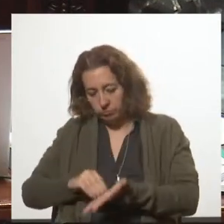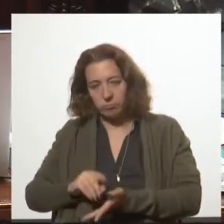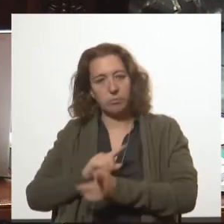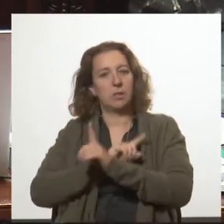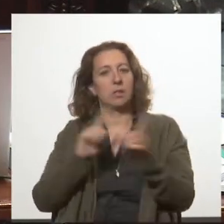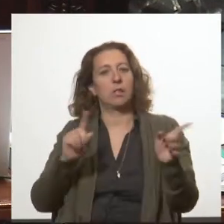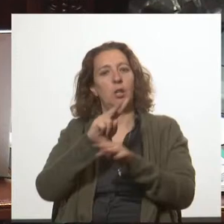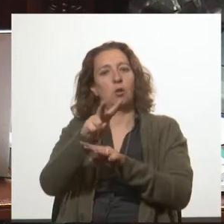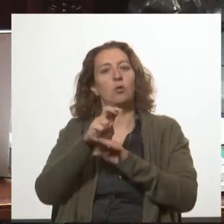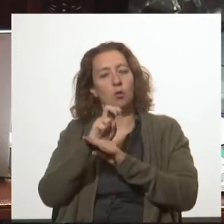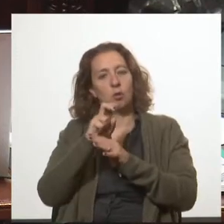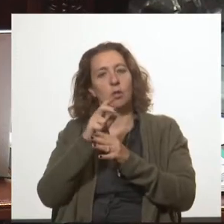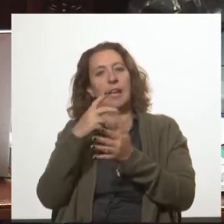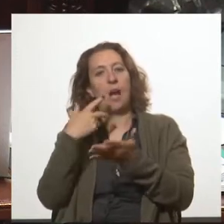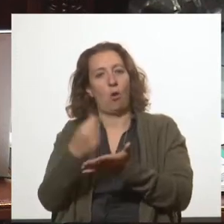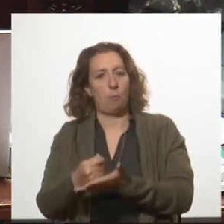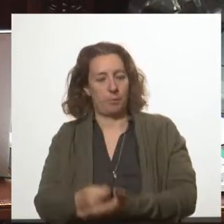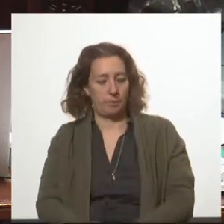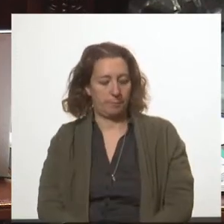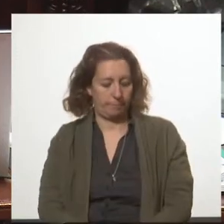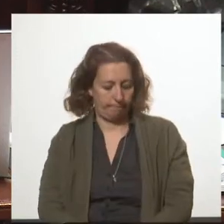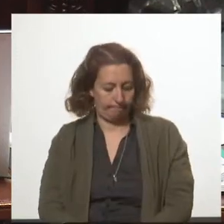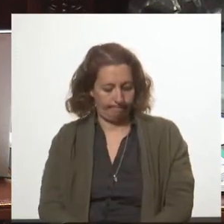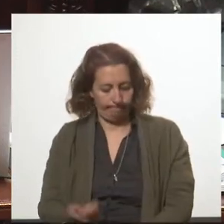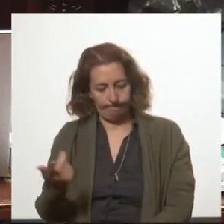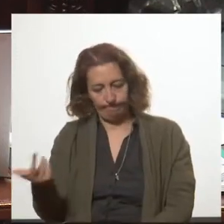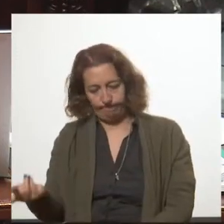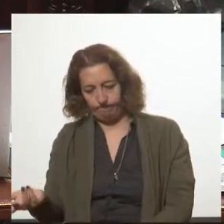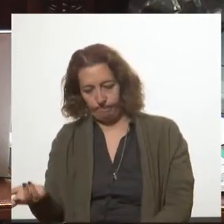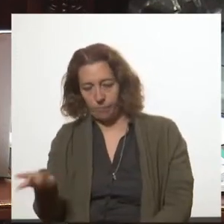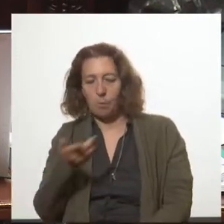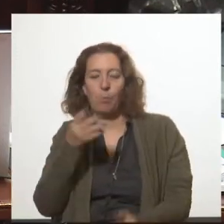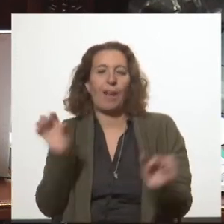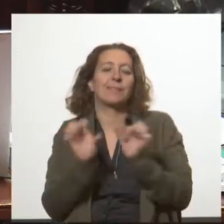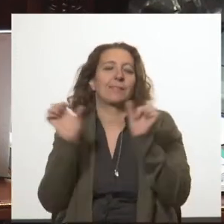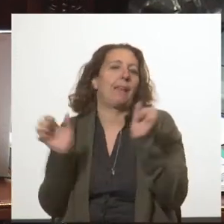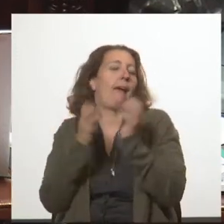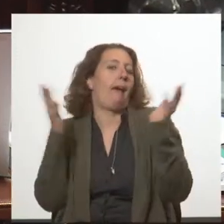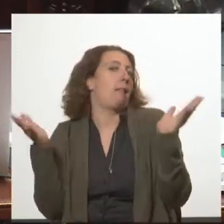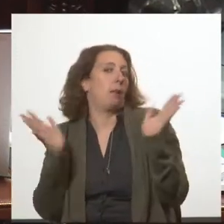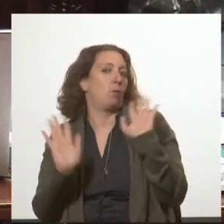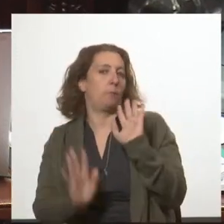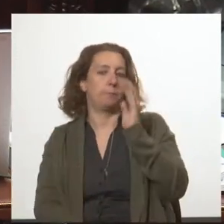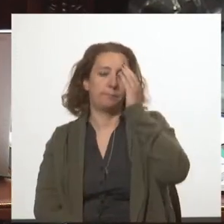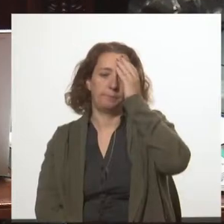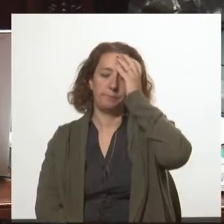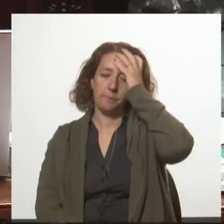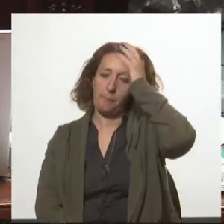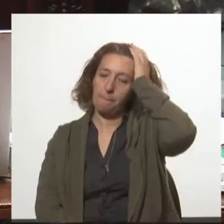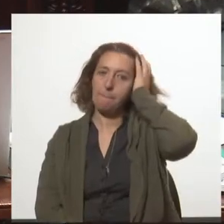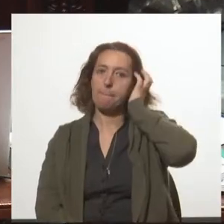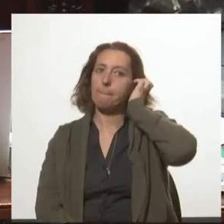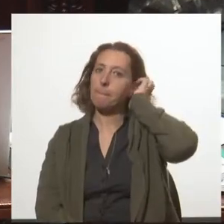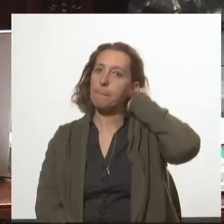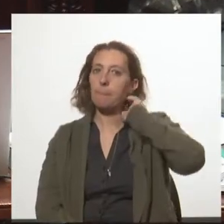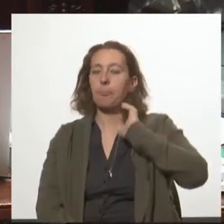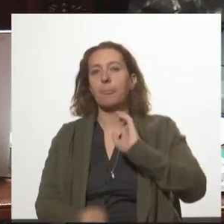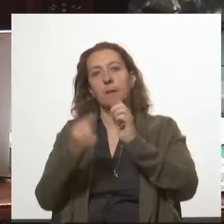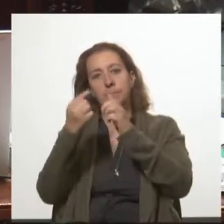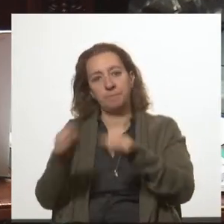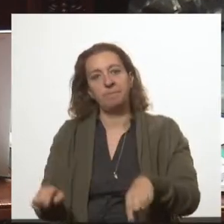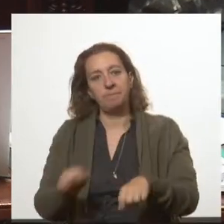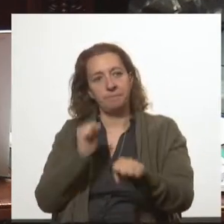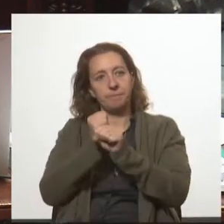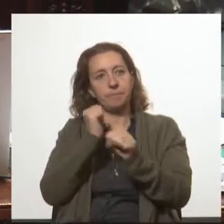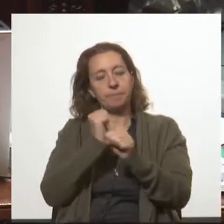compras sea claramente un alcance digamos que por hacer algo por decirlo de alguna forma en ese momento la diferencia con el